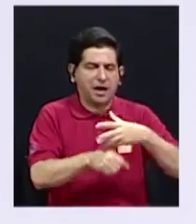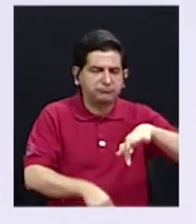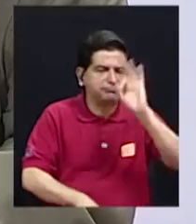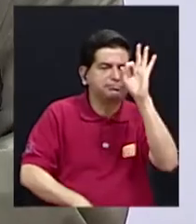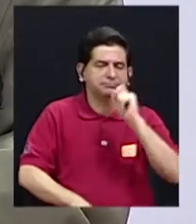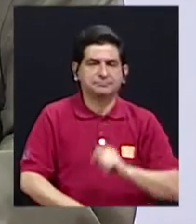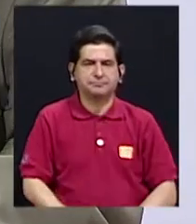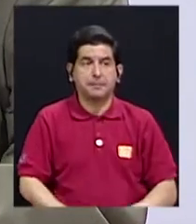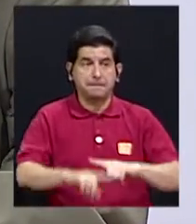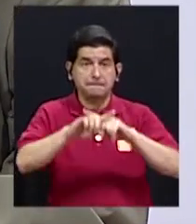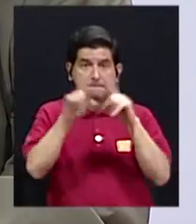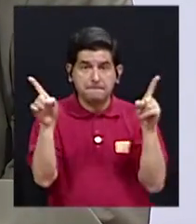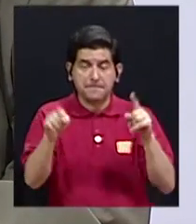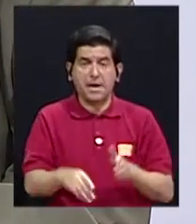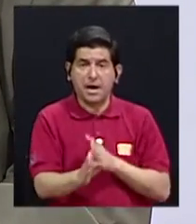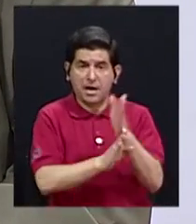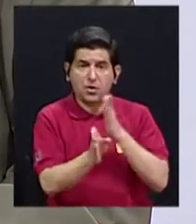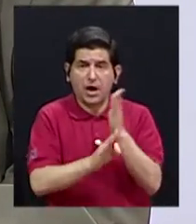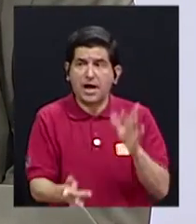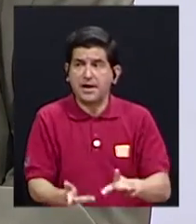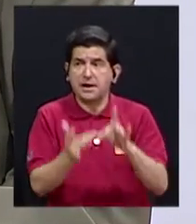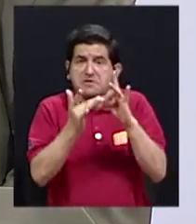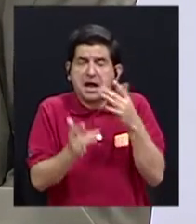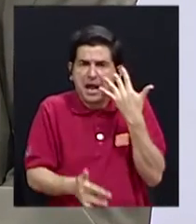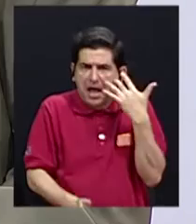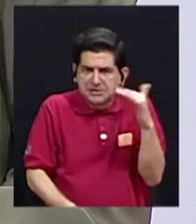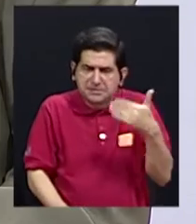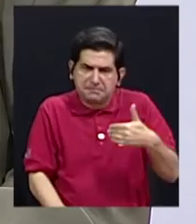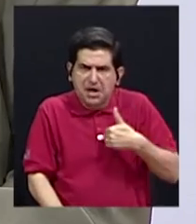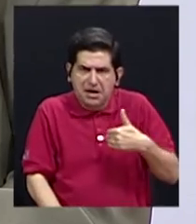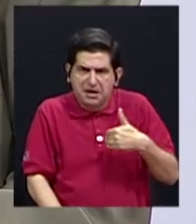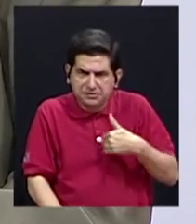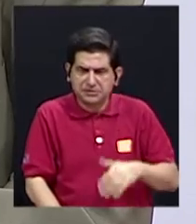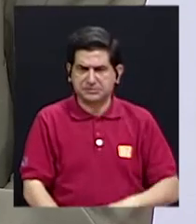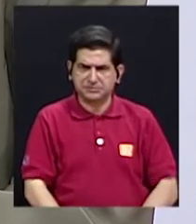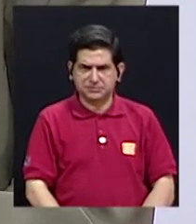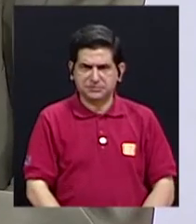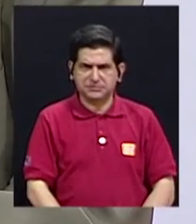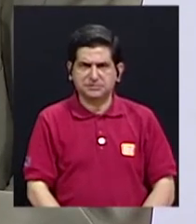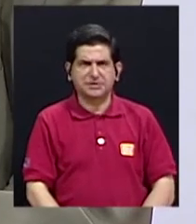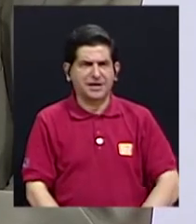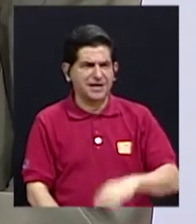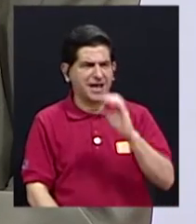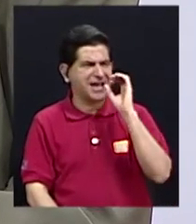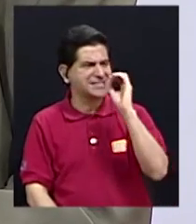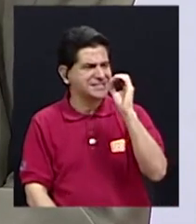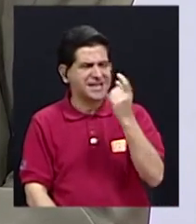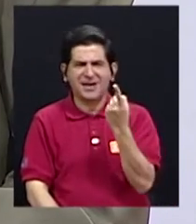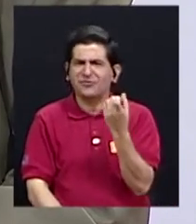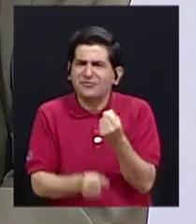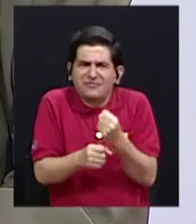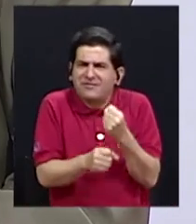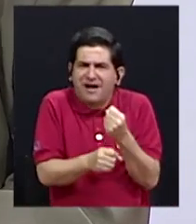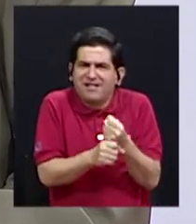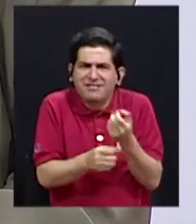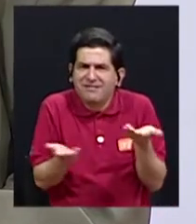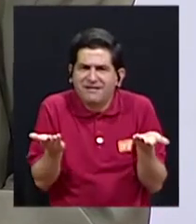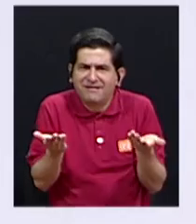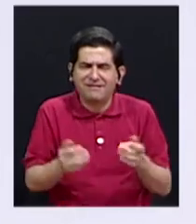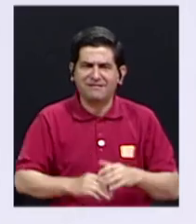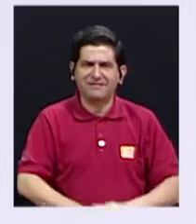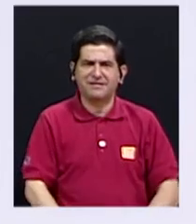pero ahí hay unas carreras especialmente que pareciera que tienen 00 desempleo verdad